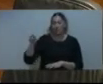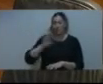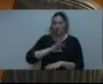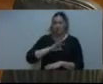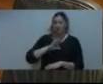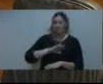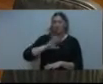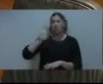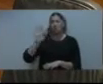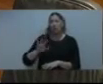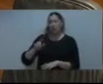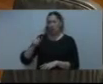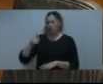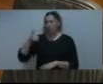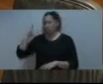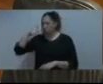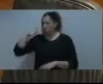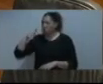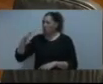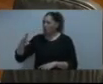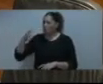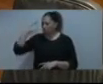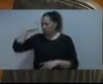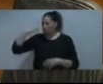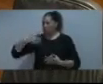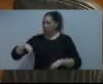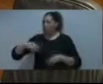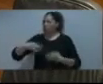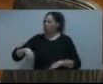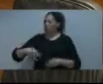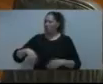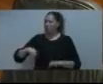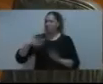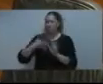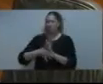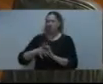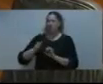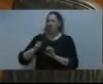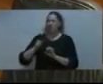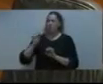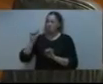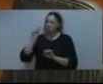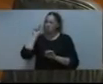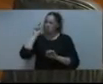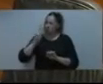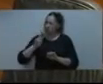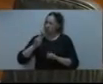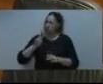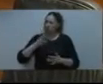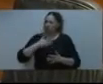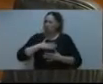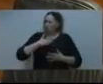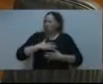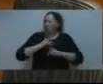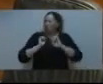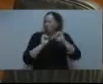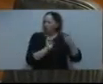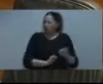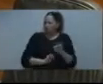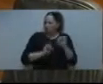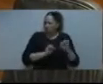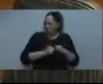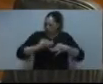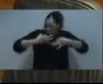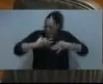hombre razonable que defiende con contundencia su punto de vista legítimo, pero con